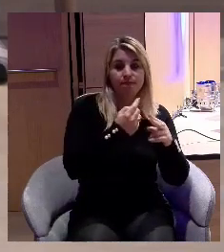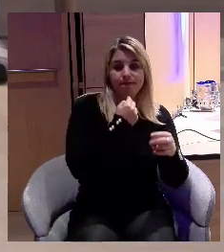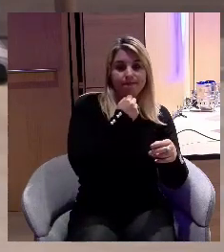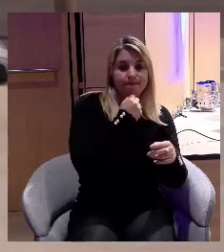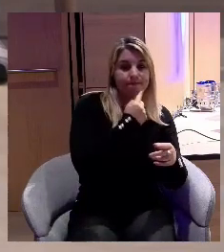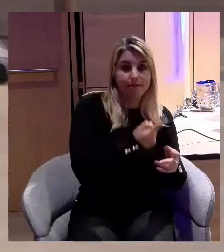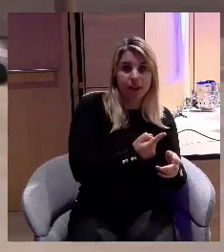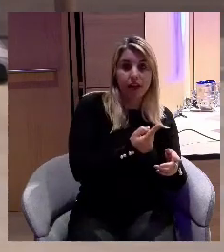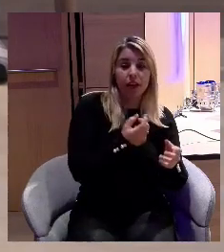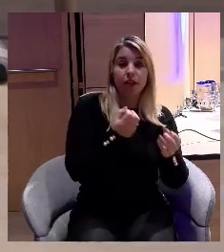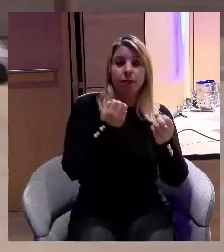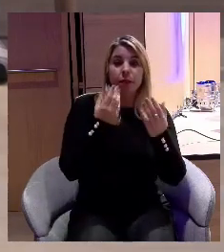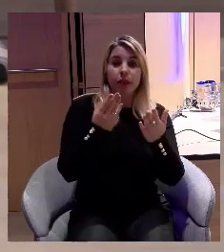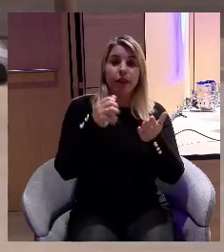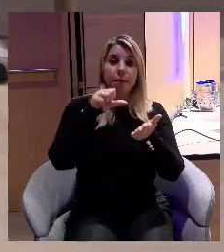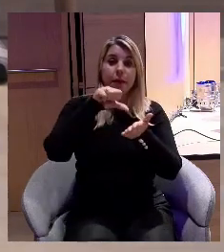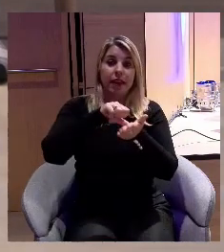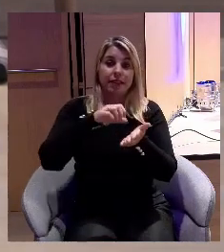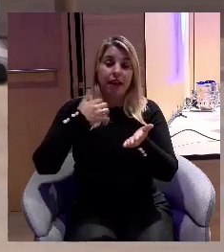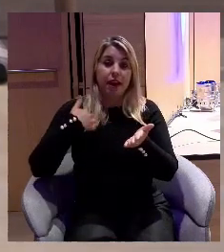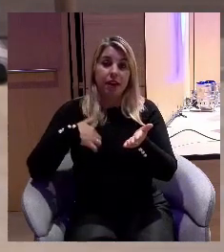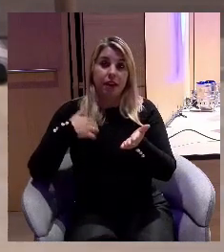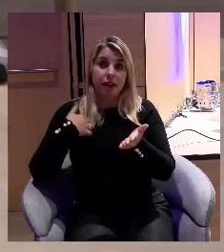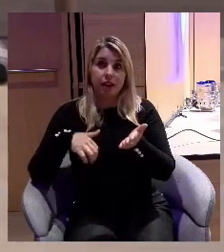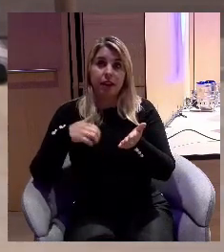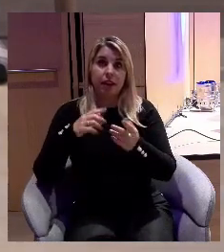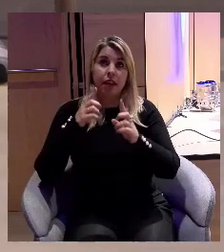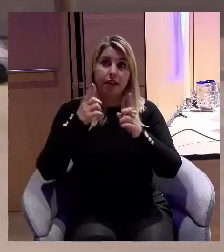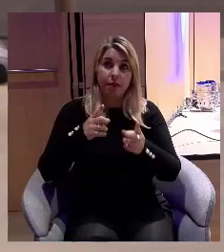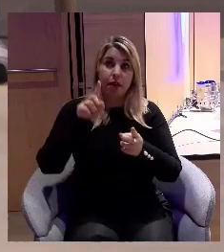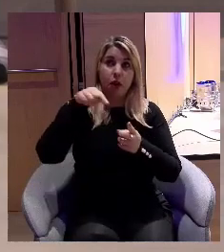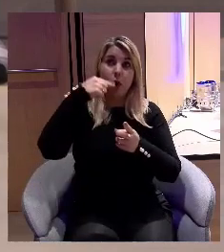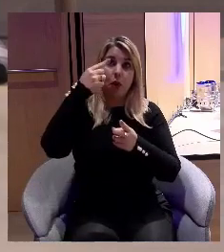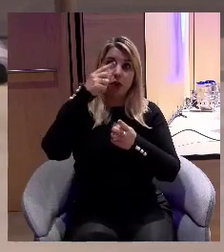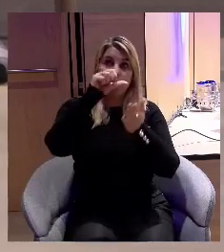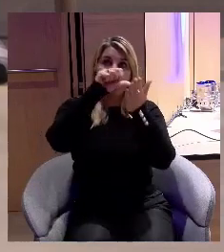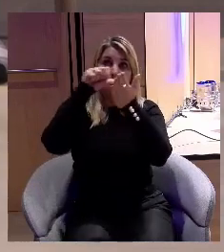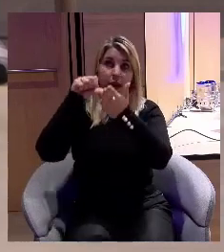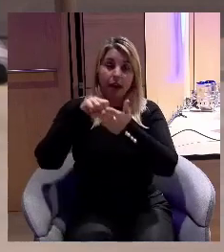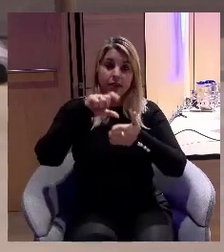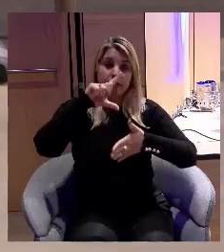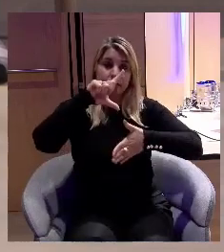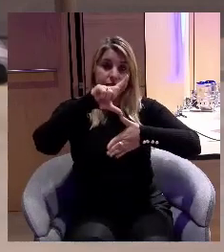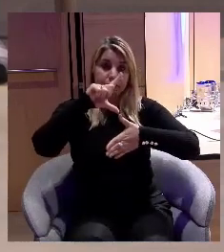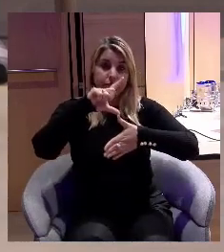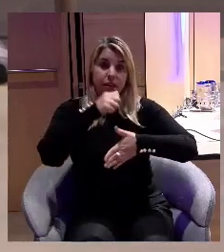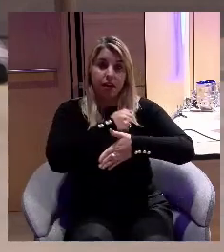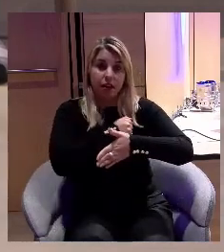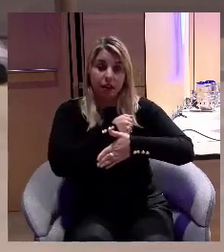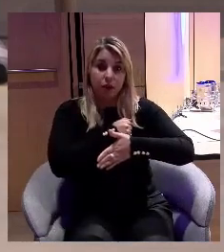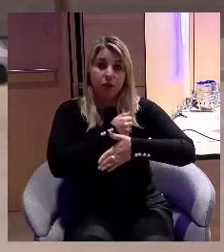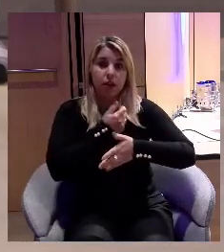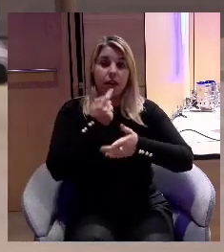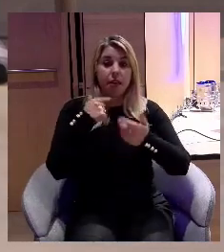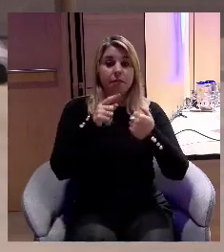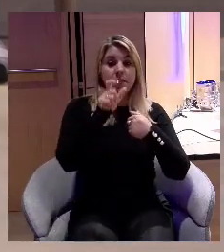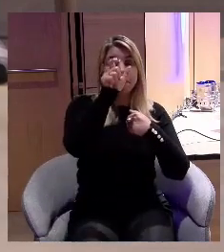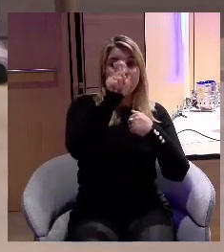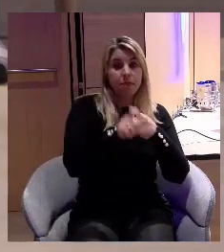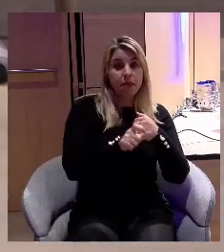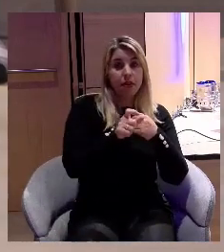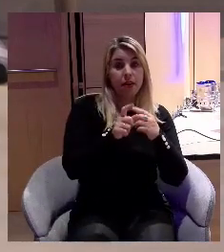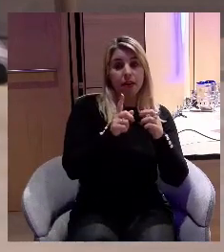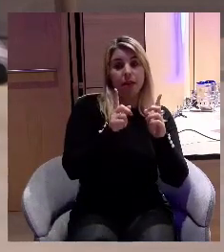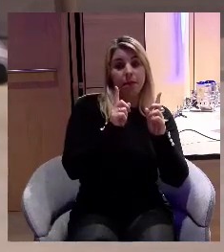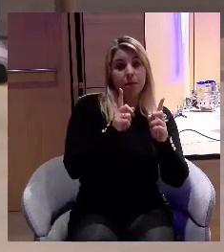persona, especialmente en países como Argentina y muchos de nuestros países latinoamericanos con mucha raigambre católica, en cual las personas le ponen el mismo